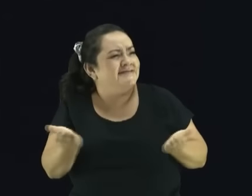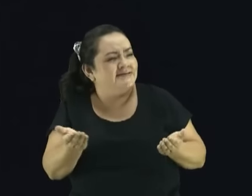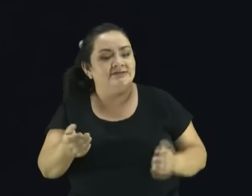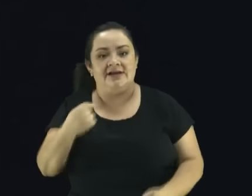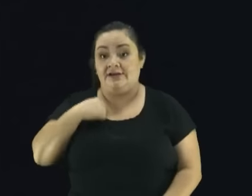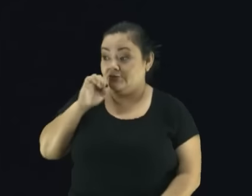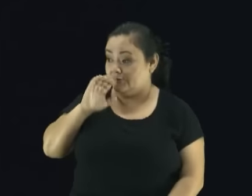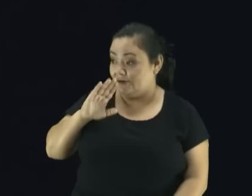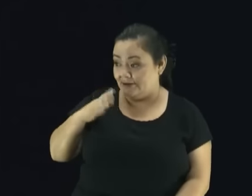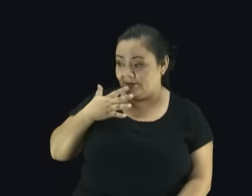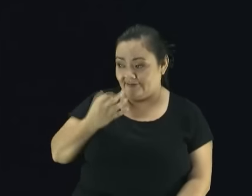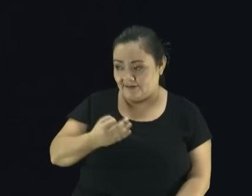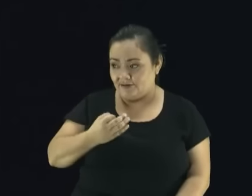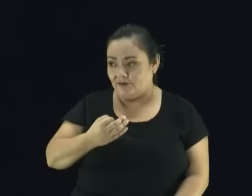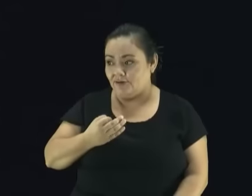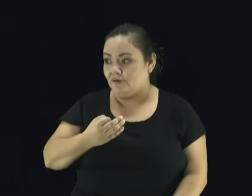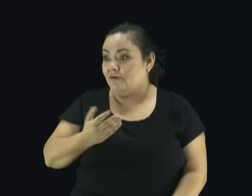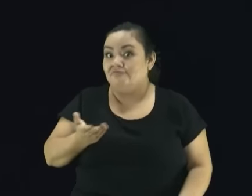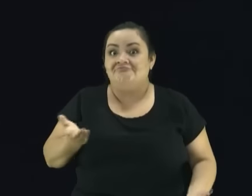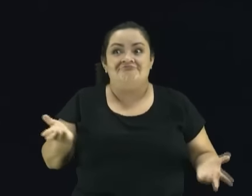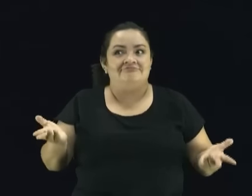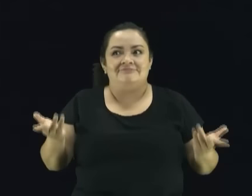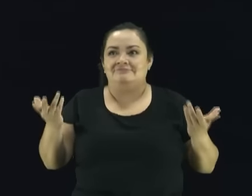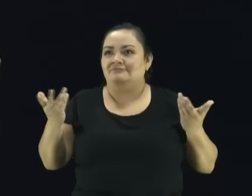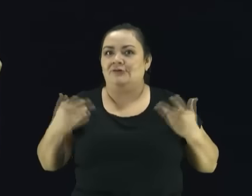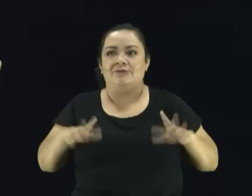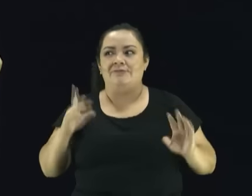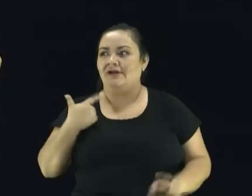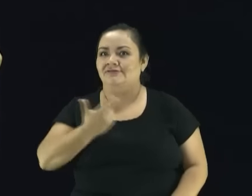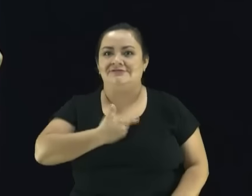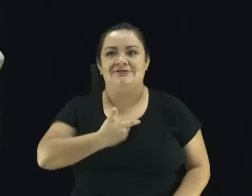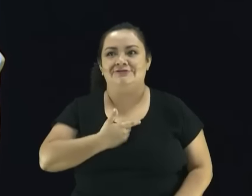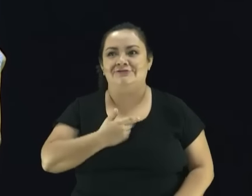digo queres que te diga la verdad son puros rudimentos de